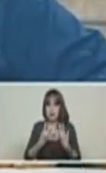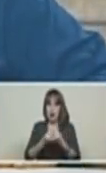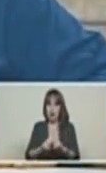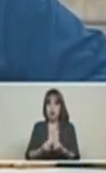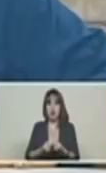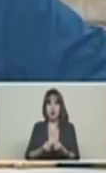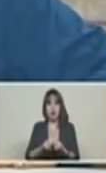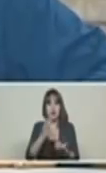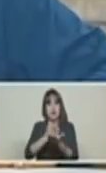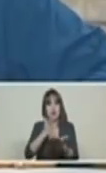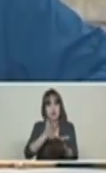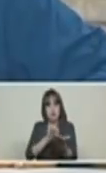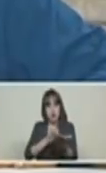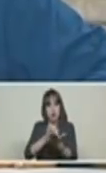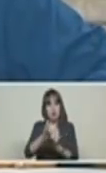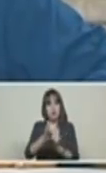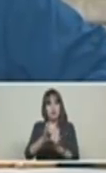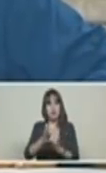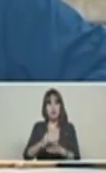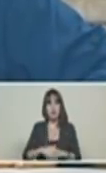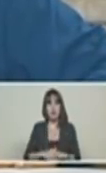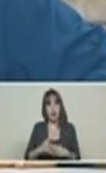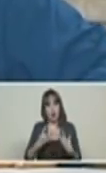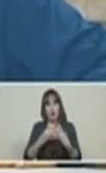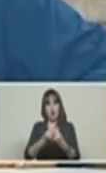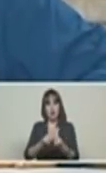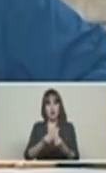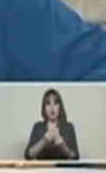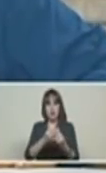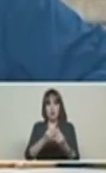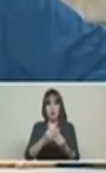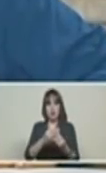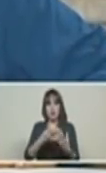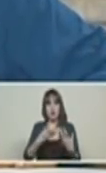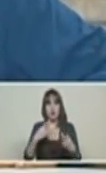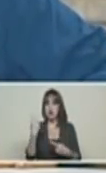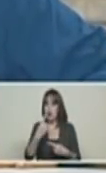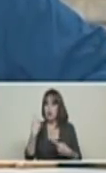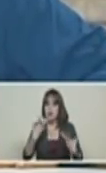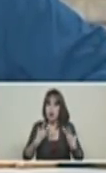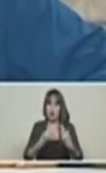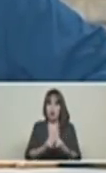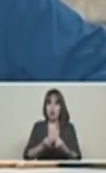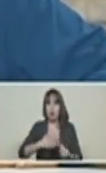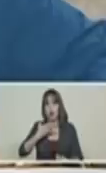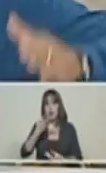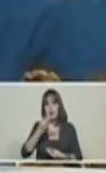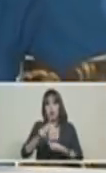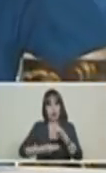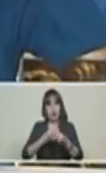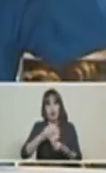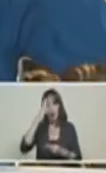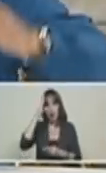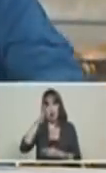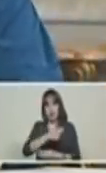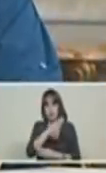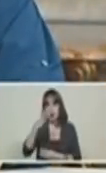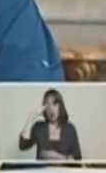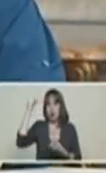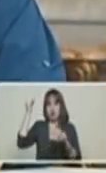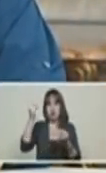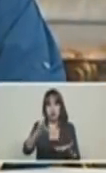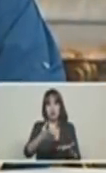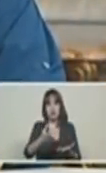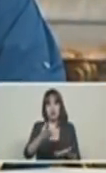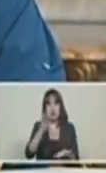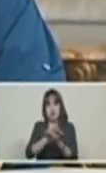este camino, compatriotas. Vayamos juntos, porque solo juntos es posible. Que Dios bendiga a Venezuela